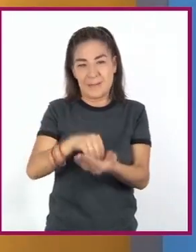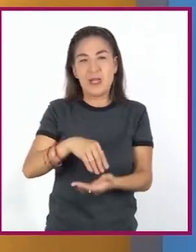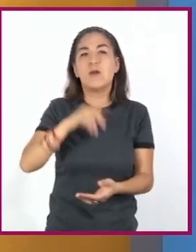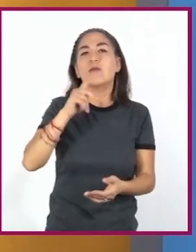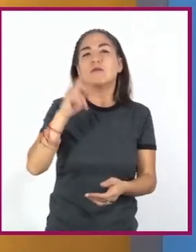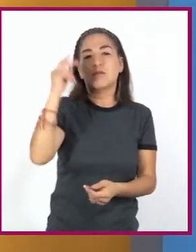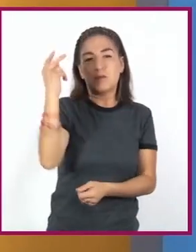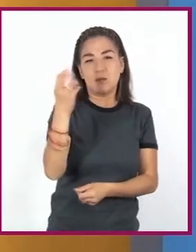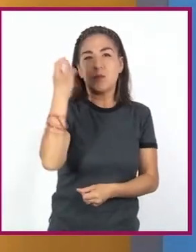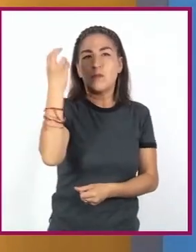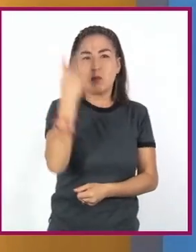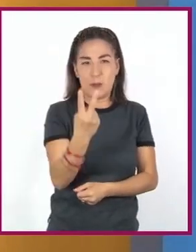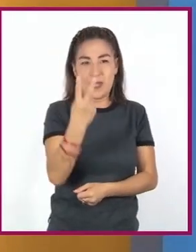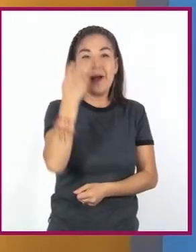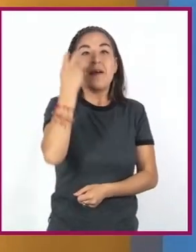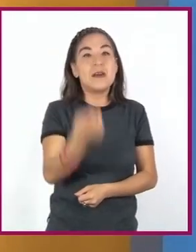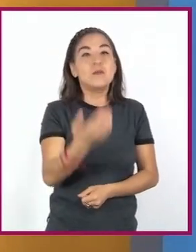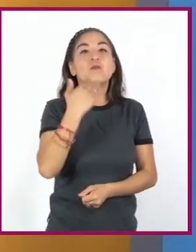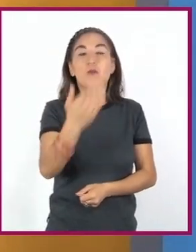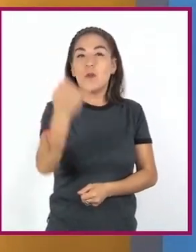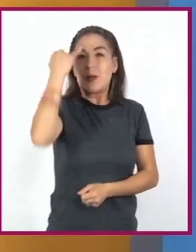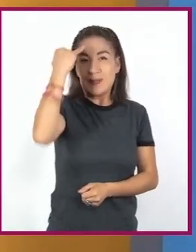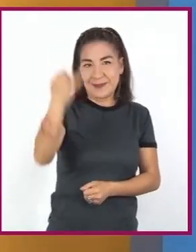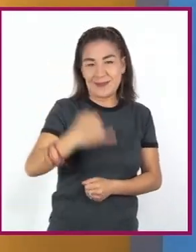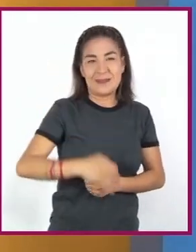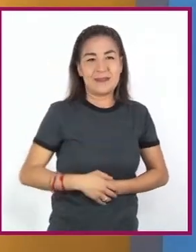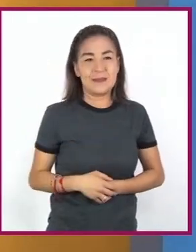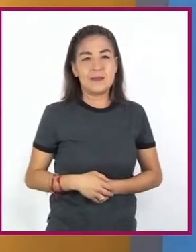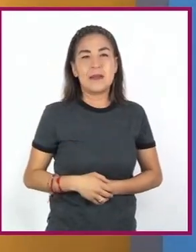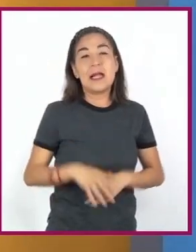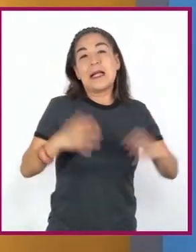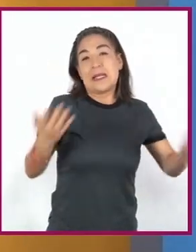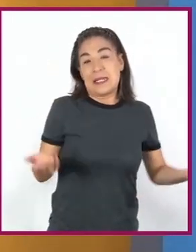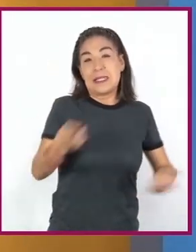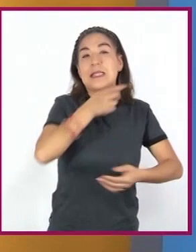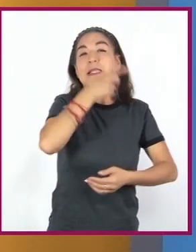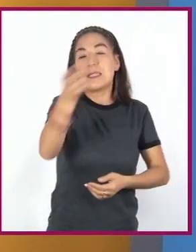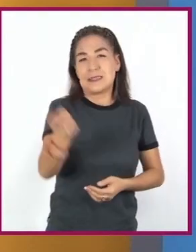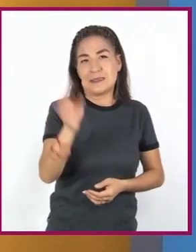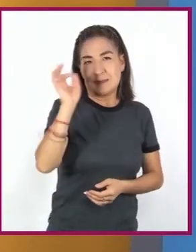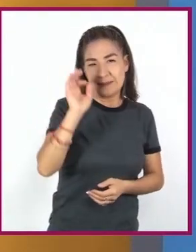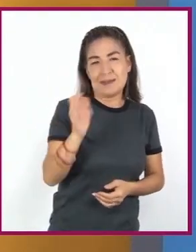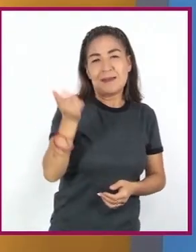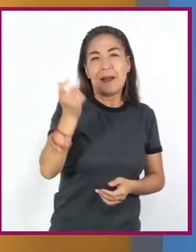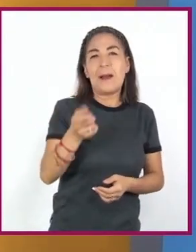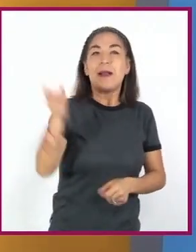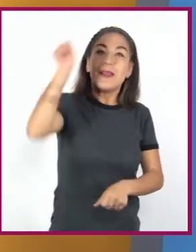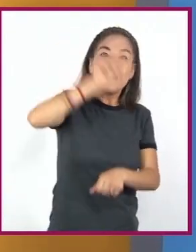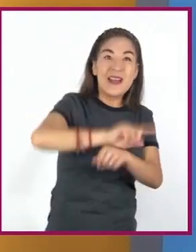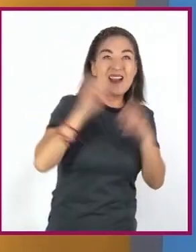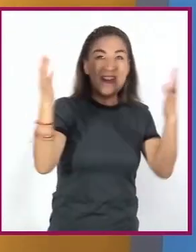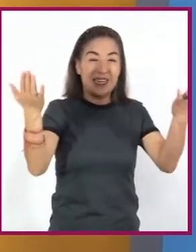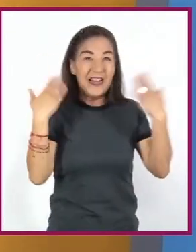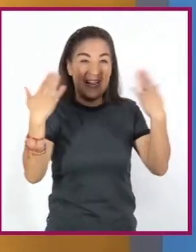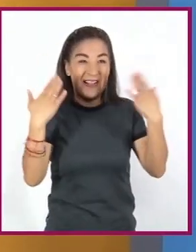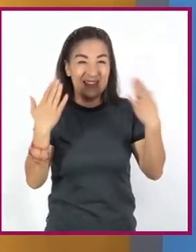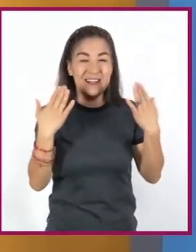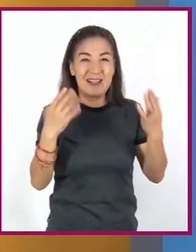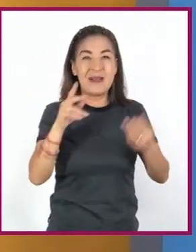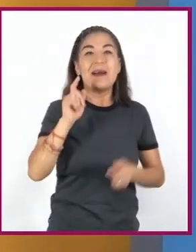una muy buena idea, maestra Pamela. Se dice que en primavera una carpa debe tener la cualidad